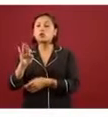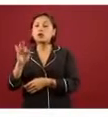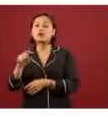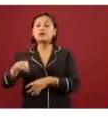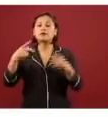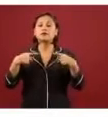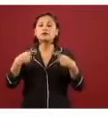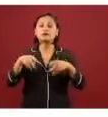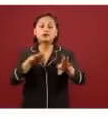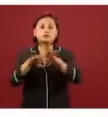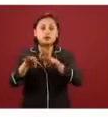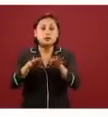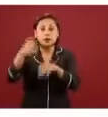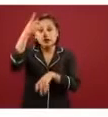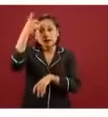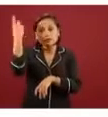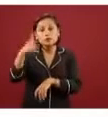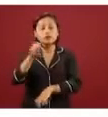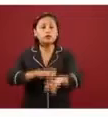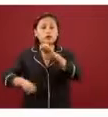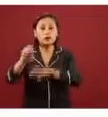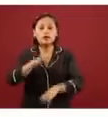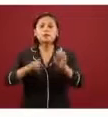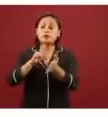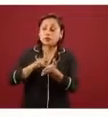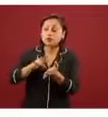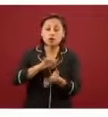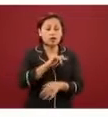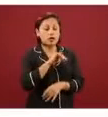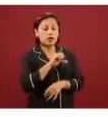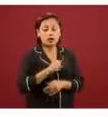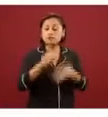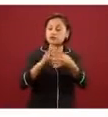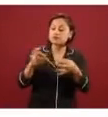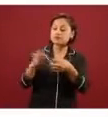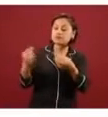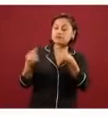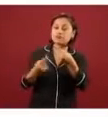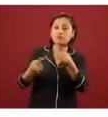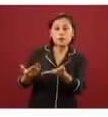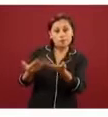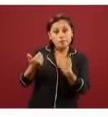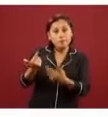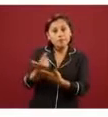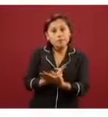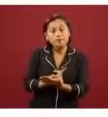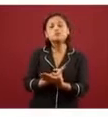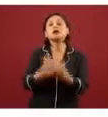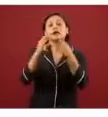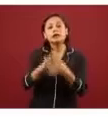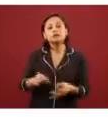sus trabajadores por parte, desde luego, del Seguro Social, también del Infonavit y del SAT, es decir, se les invita a